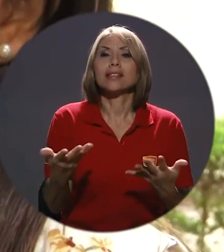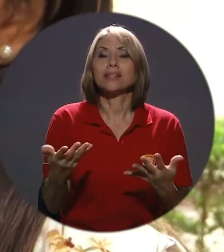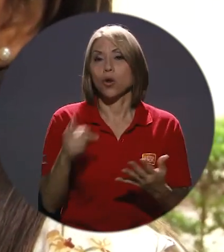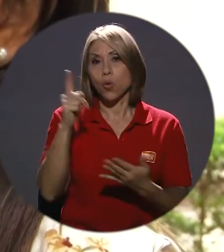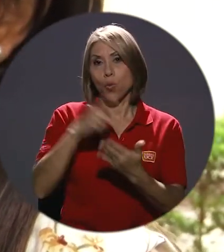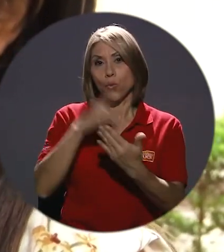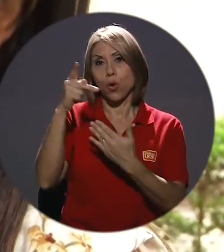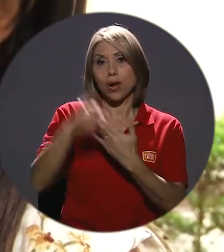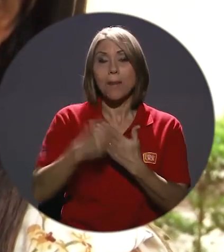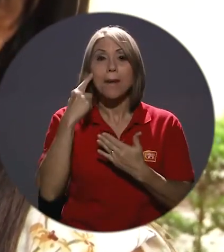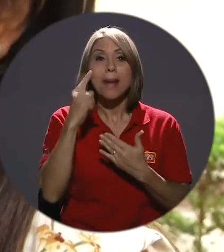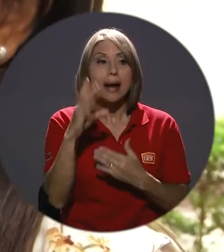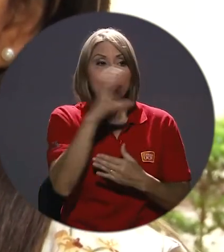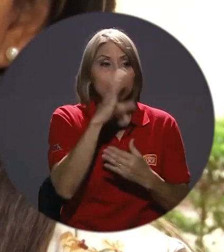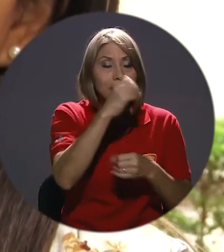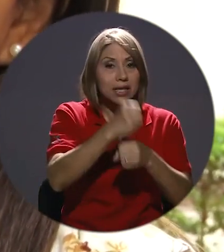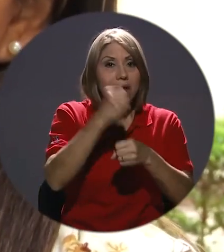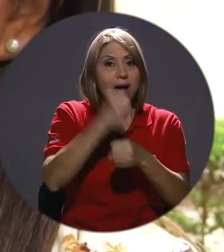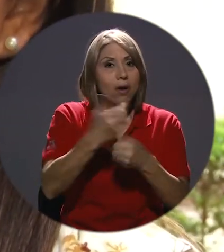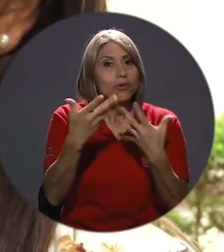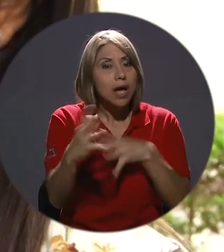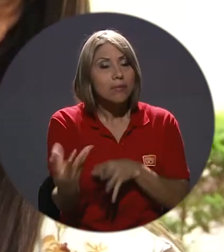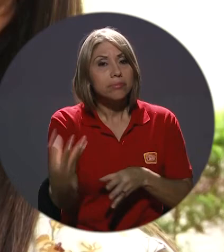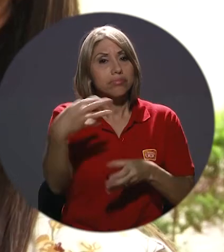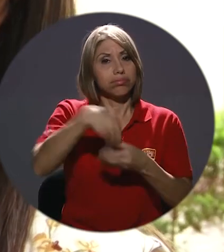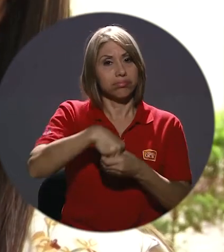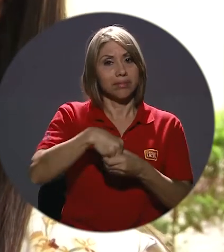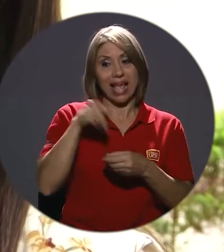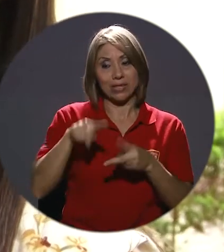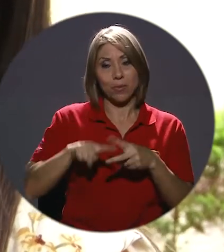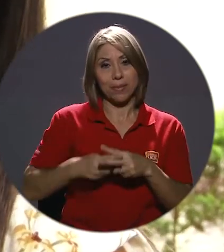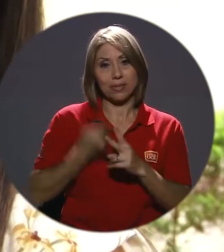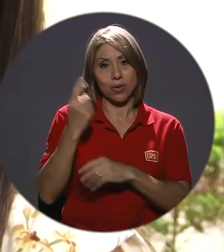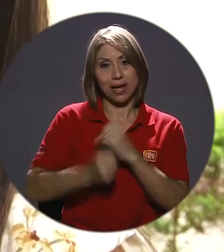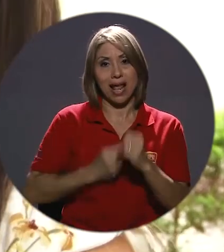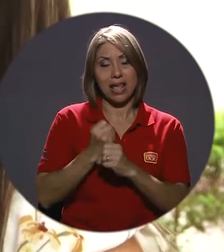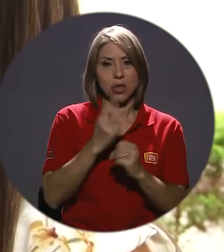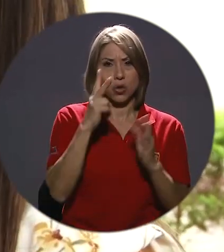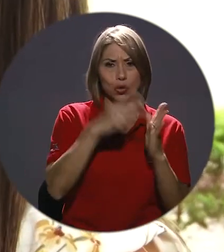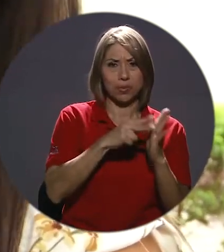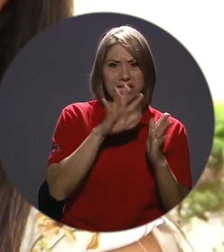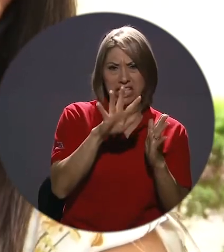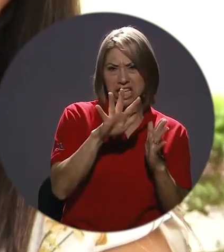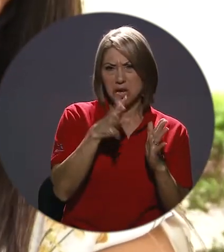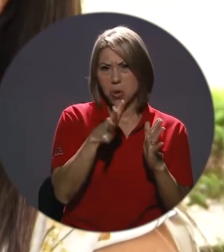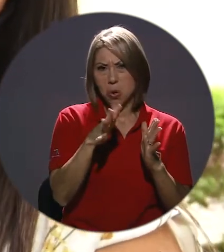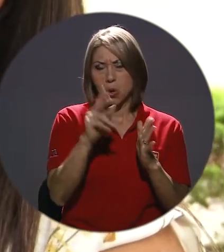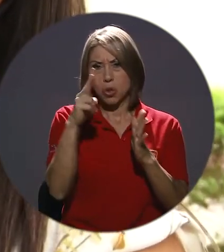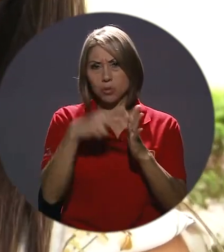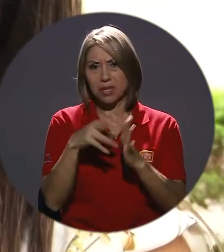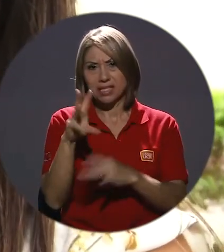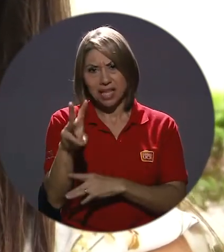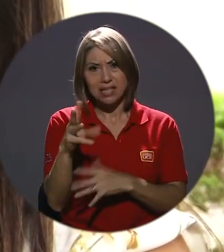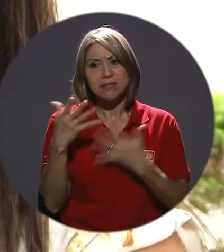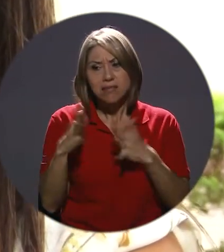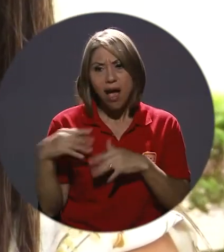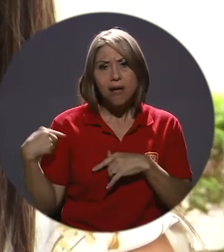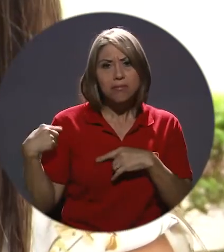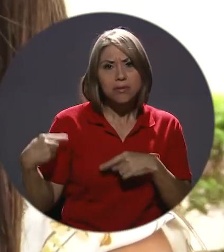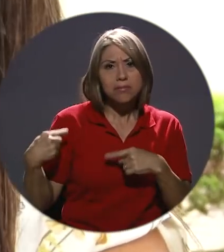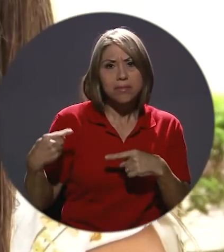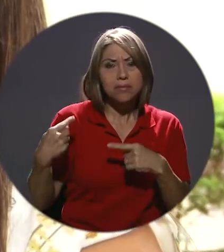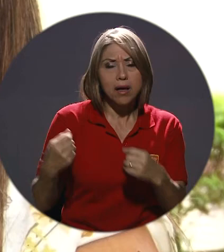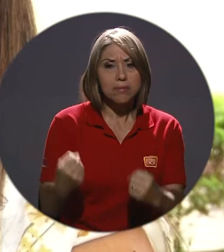estos procesos ha sido la incorporación de un programa de intermediación laboral que surgió por ahí del año 2005,